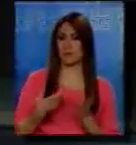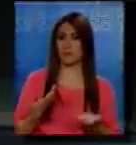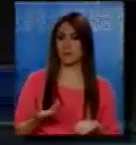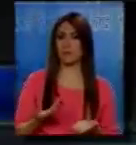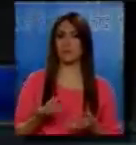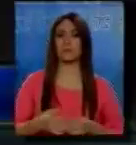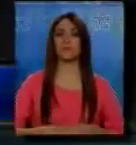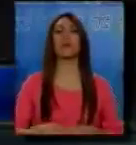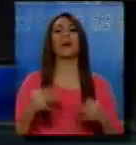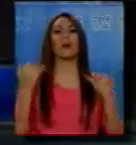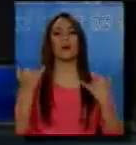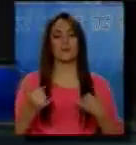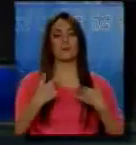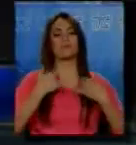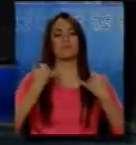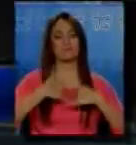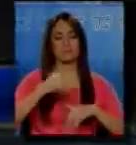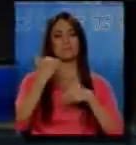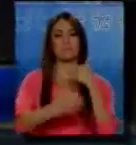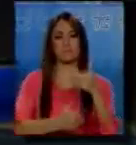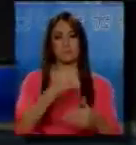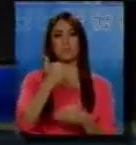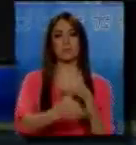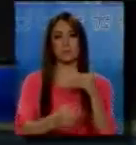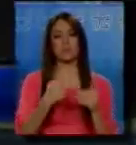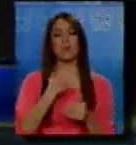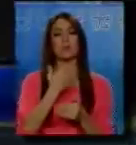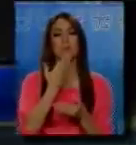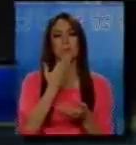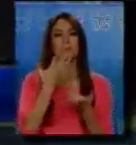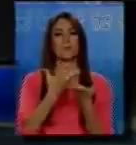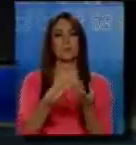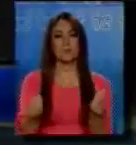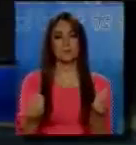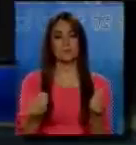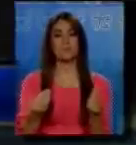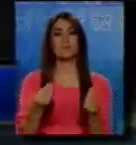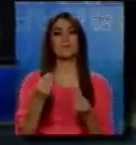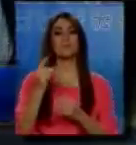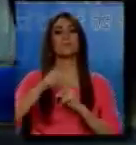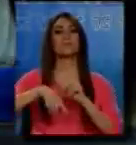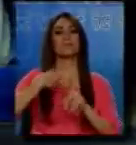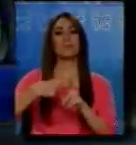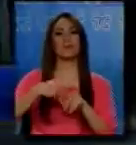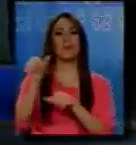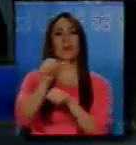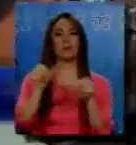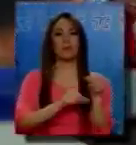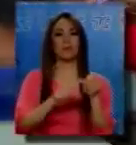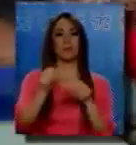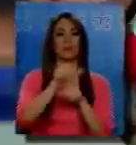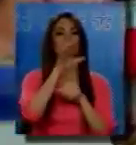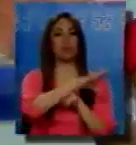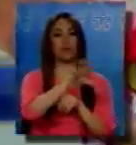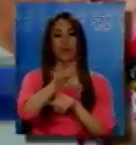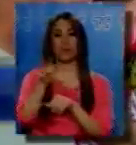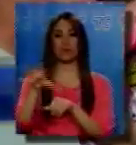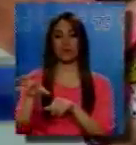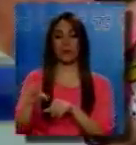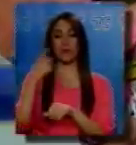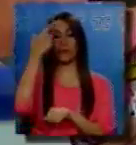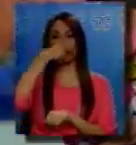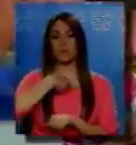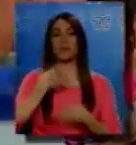regularización. Vamos a continuar avanzando con el proceso de regularización a través de las administraciones zonales. En este caso los